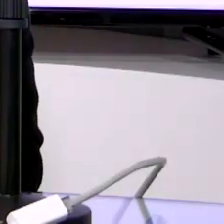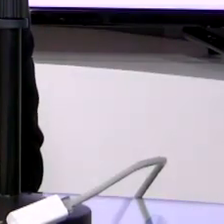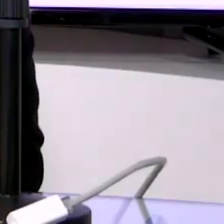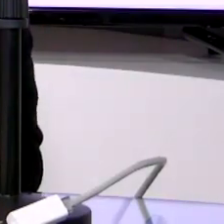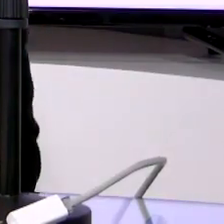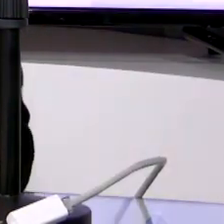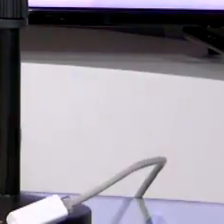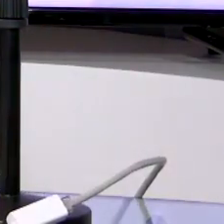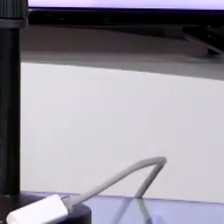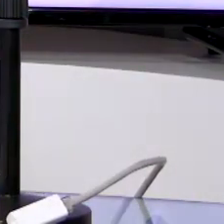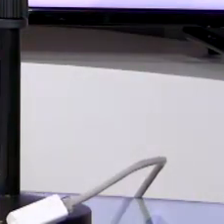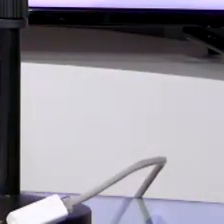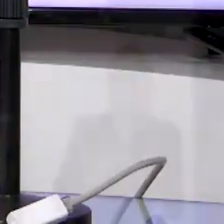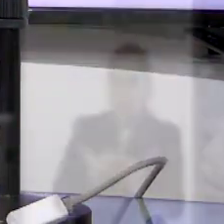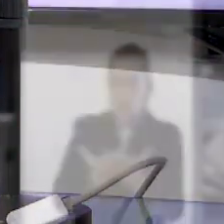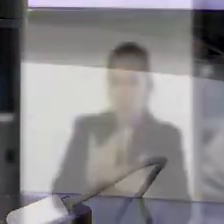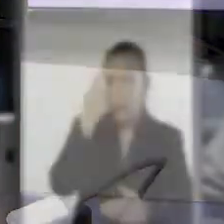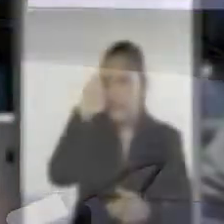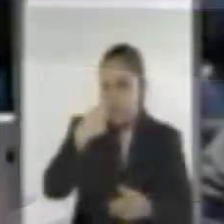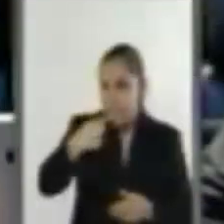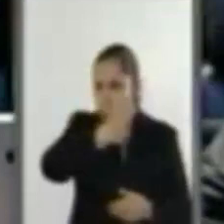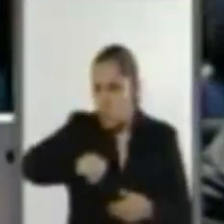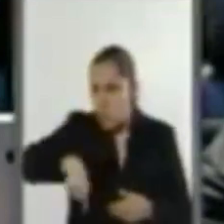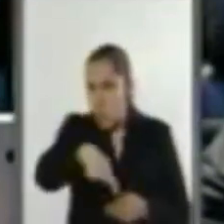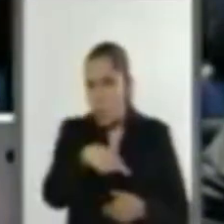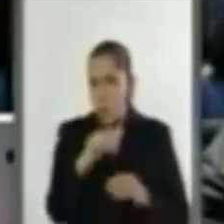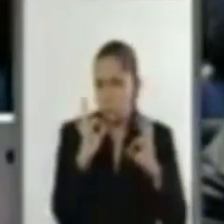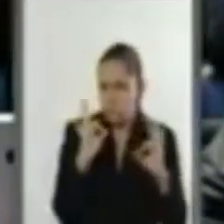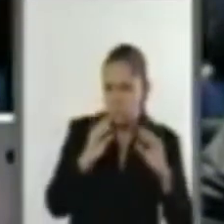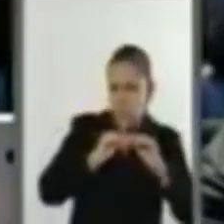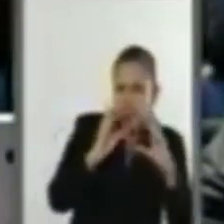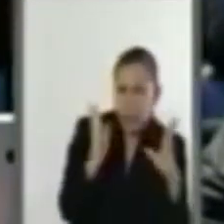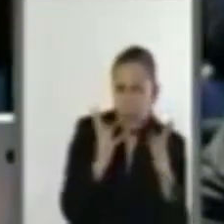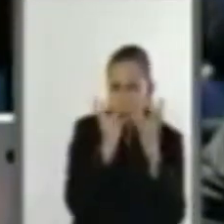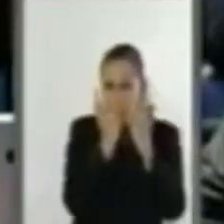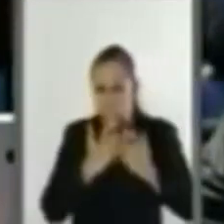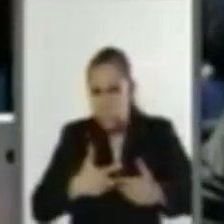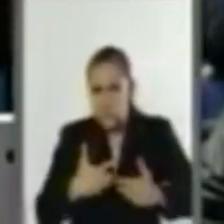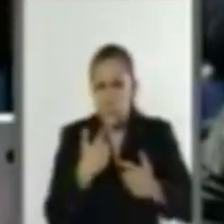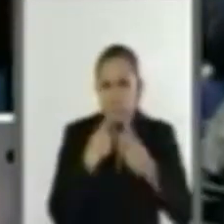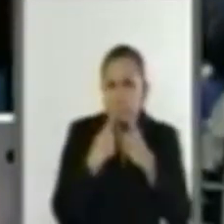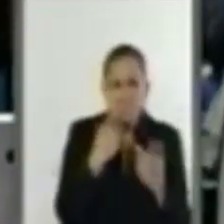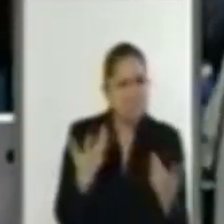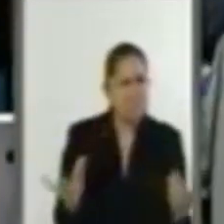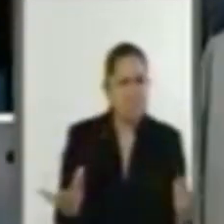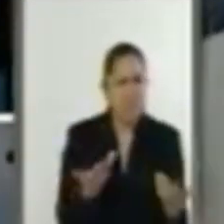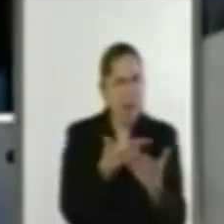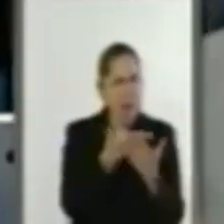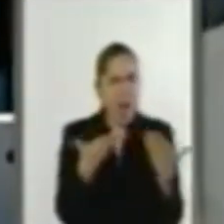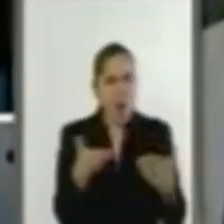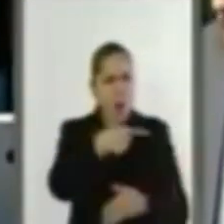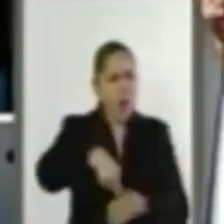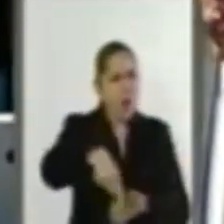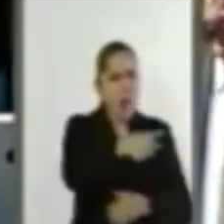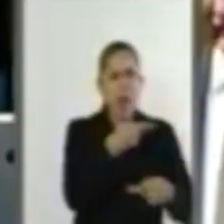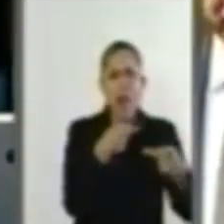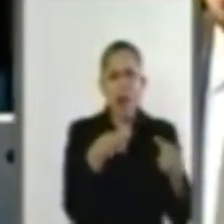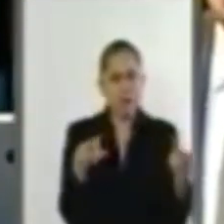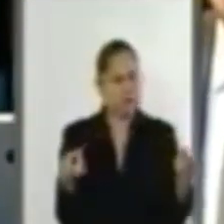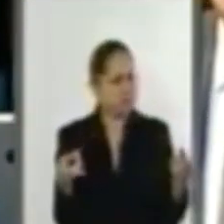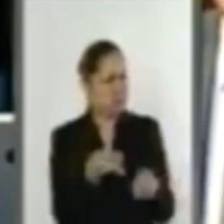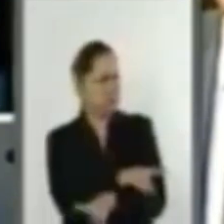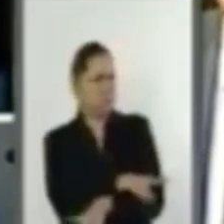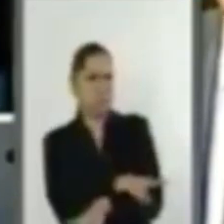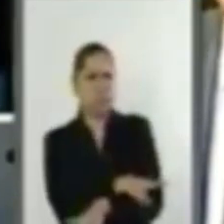digas. Sí, Carmen, gracias. Hoy, dándole una puñalada en la espalda, el